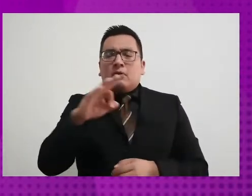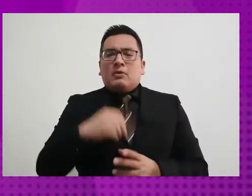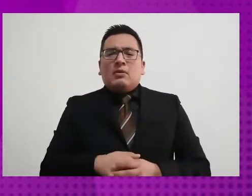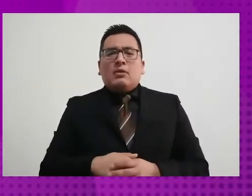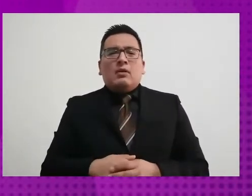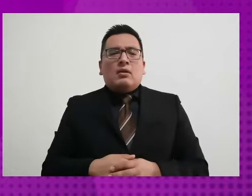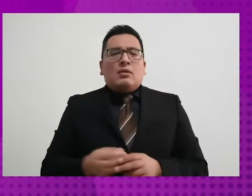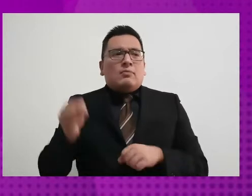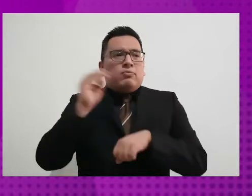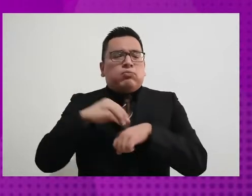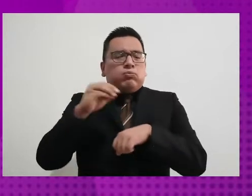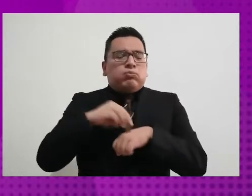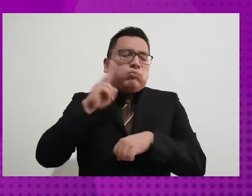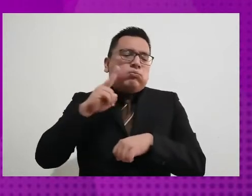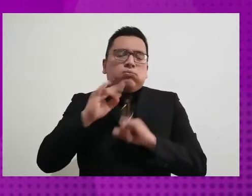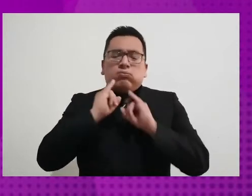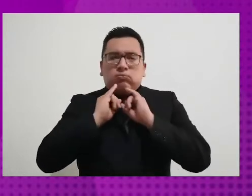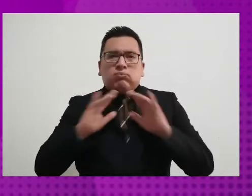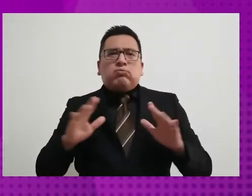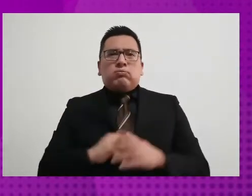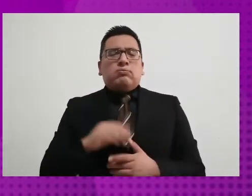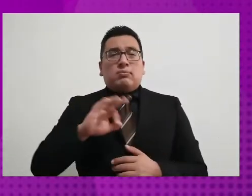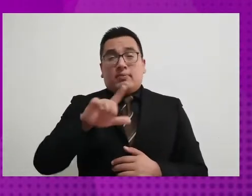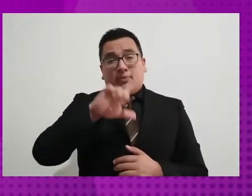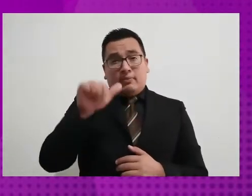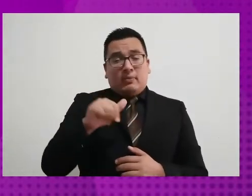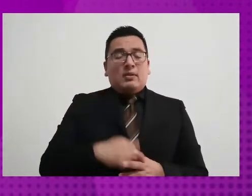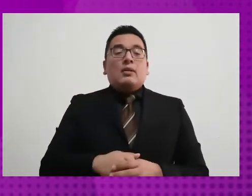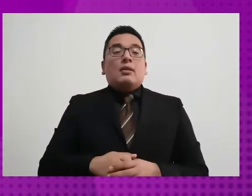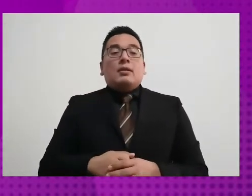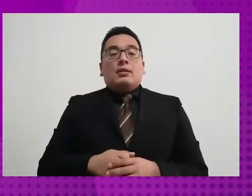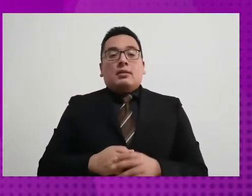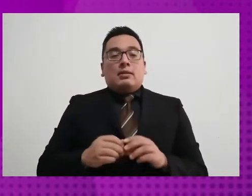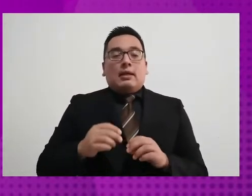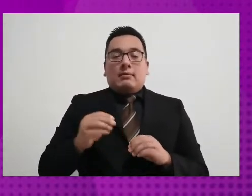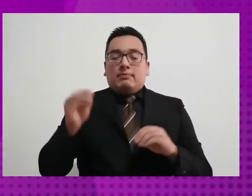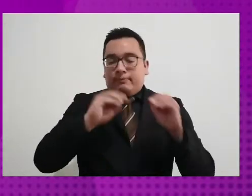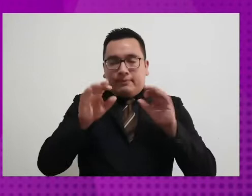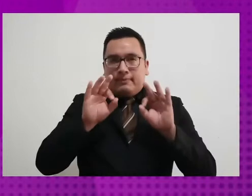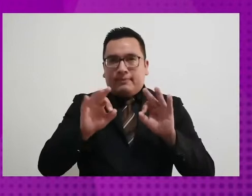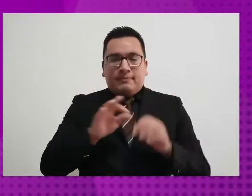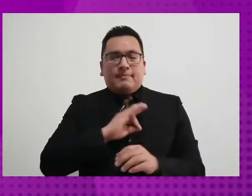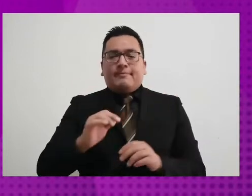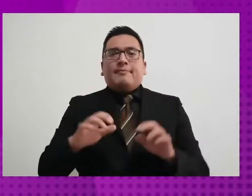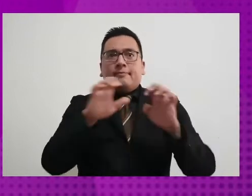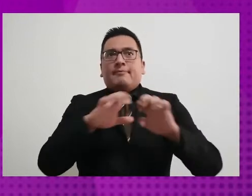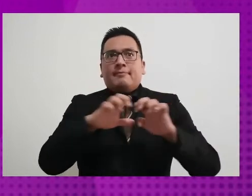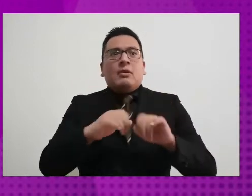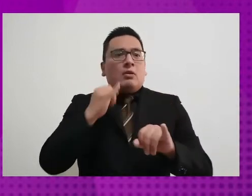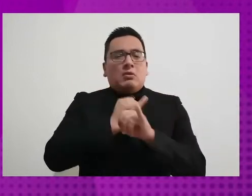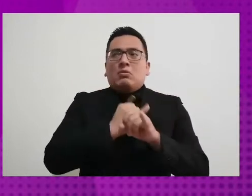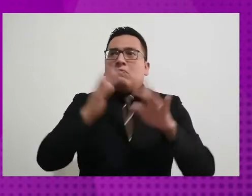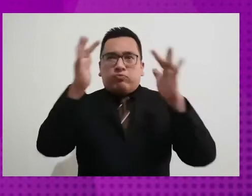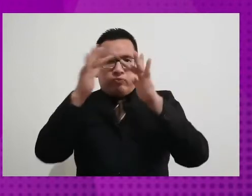ir integrando cuando menos la información, y cuando ya esté listo el sistema, el INE darlo de alta en el sistema, y a partir de ese momento que las